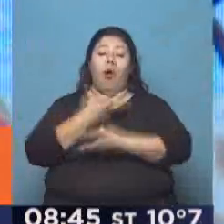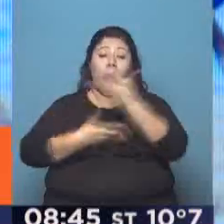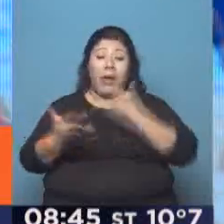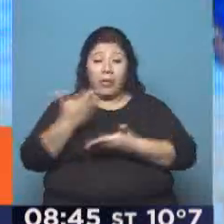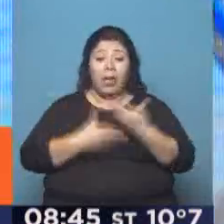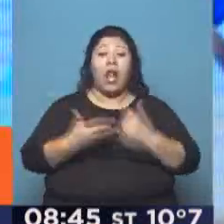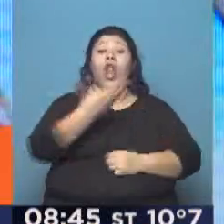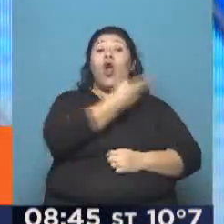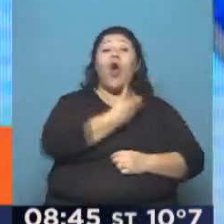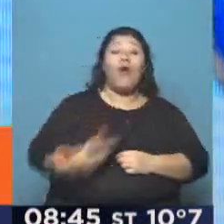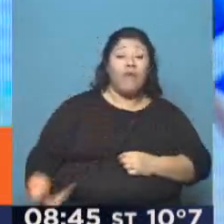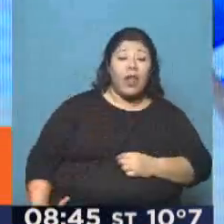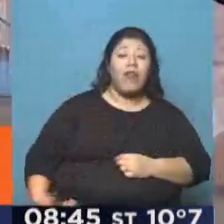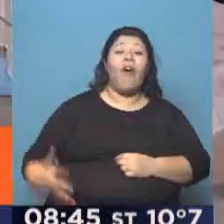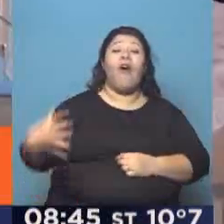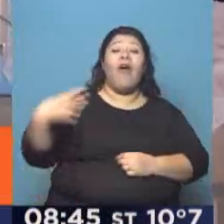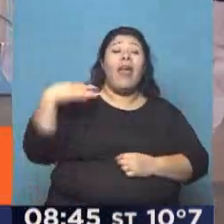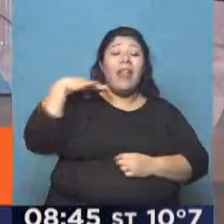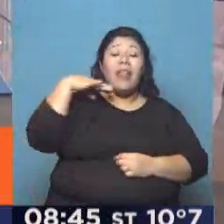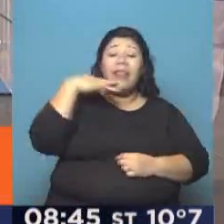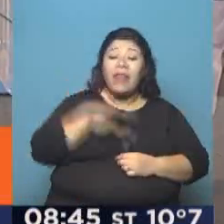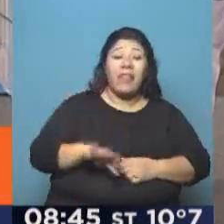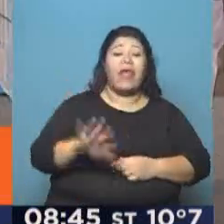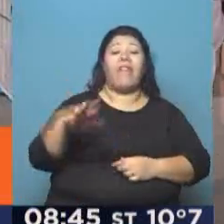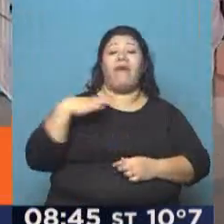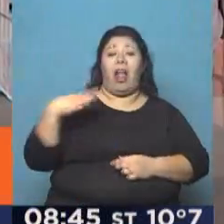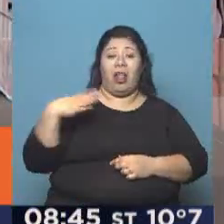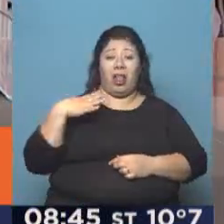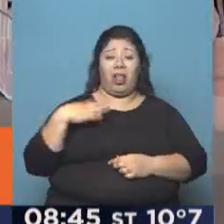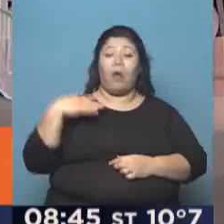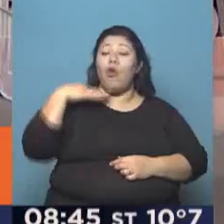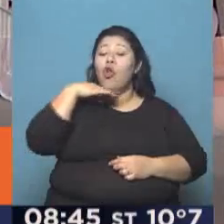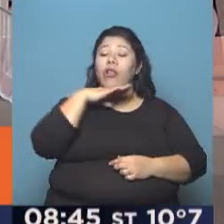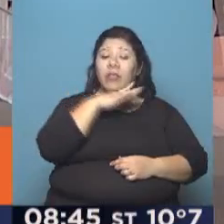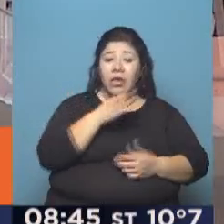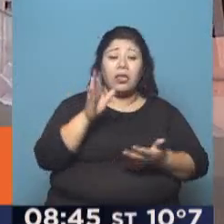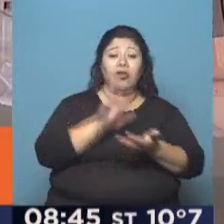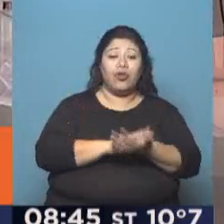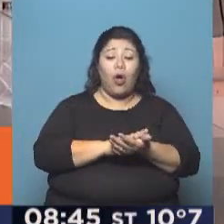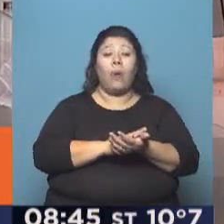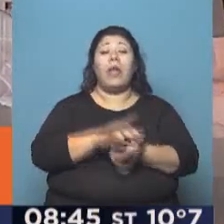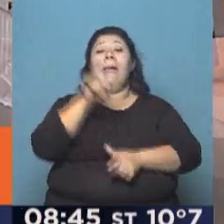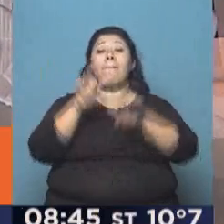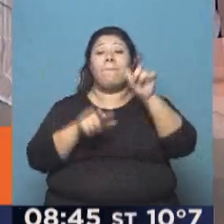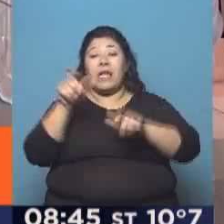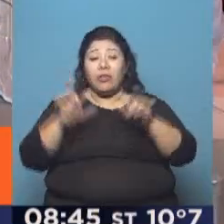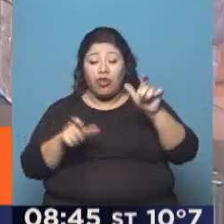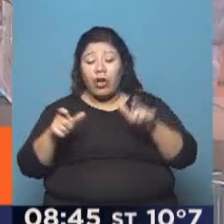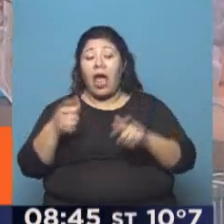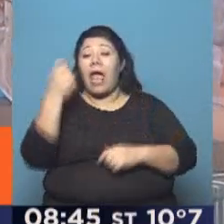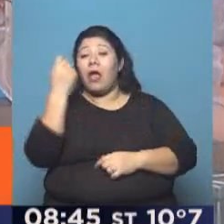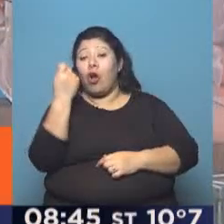entendiendo correctamente que tiene que hacer una valoración más correcta sobre el contexto económico y social